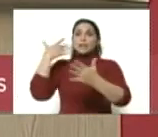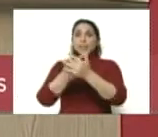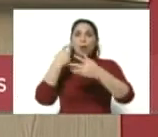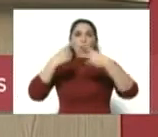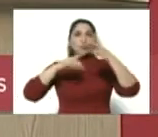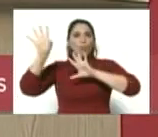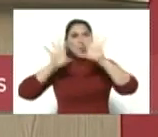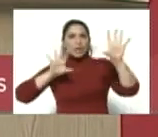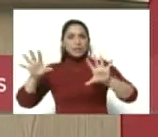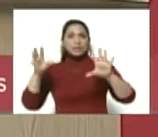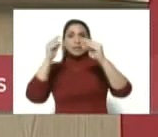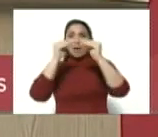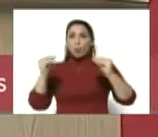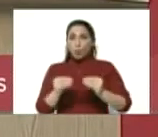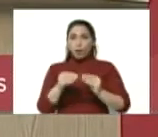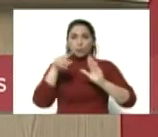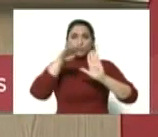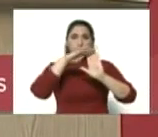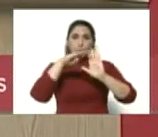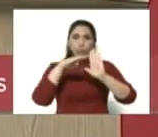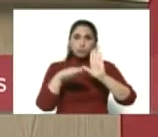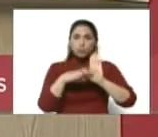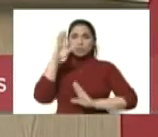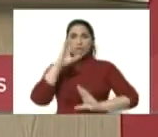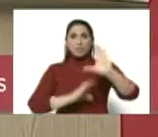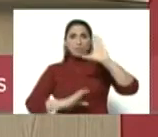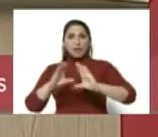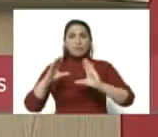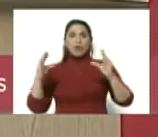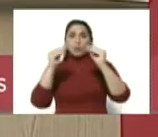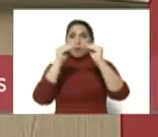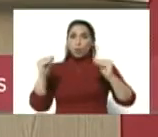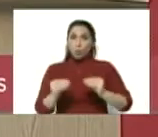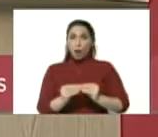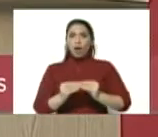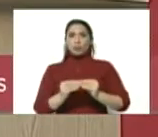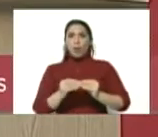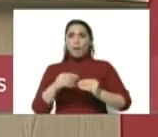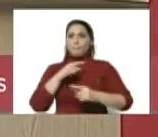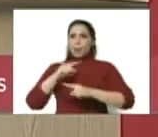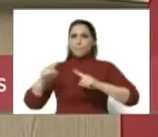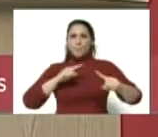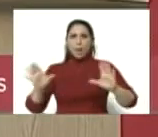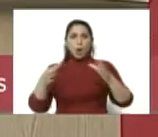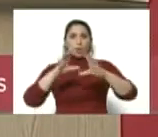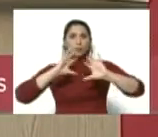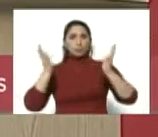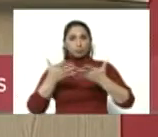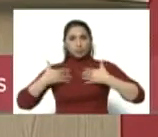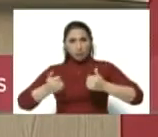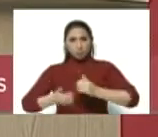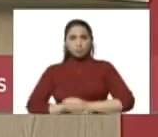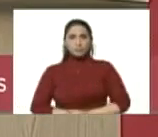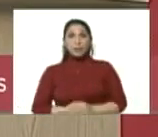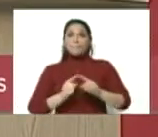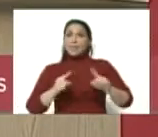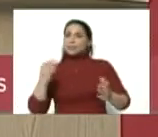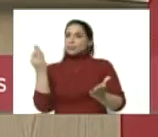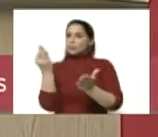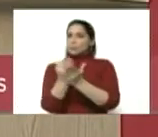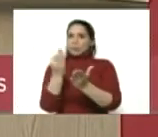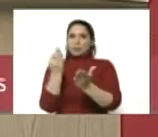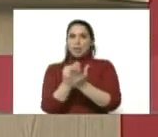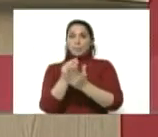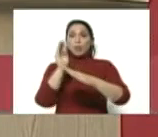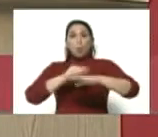países, conforme a los lineamientos científicos, conforme a las indicaciones de la Organización Mundial de la Salud, pero siempre